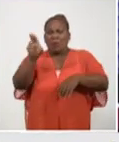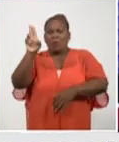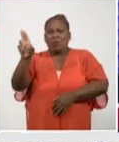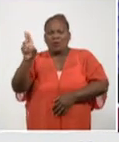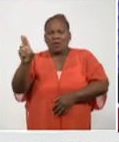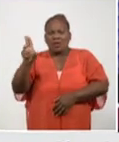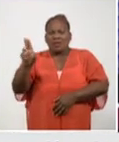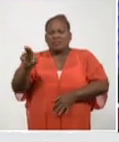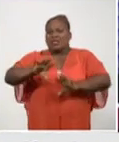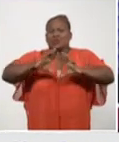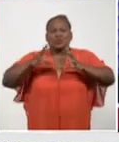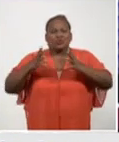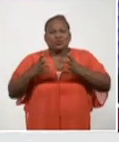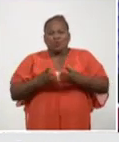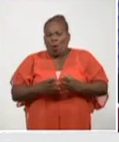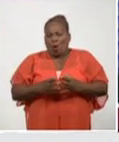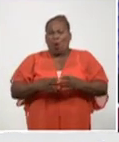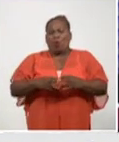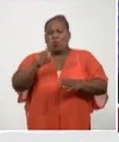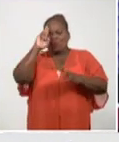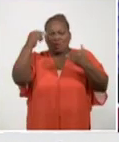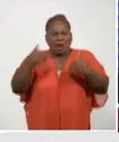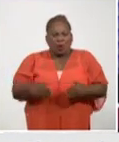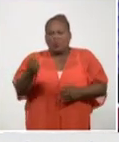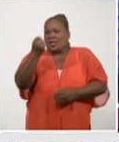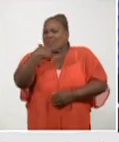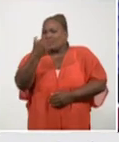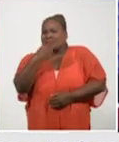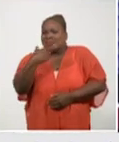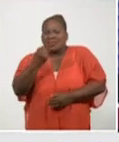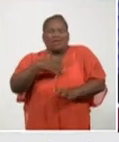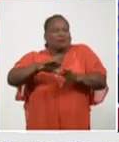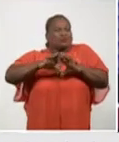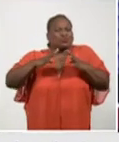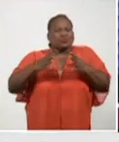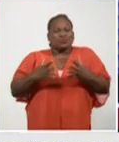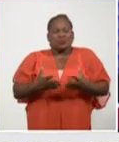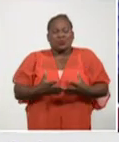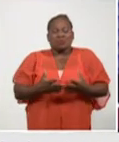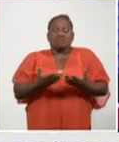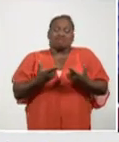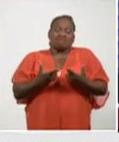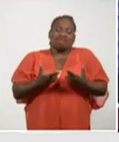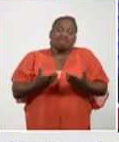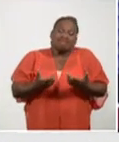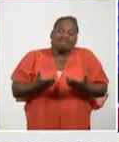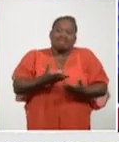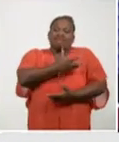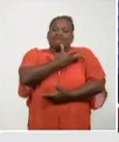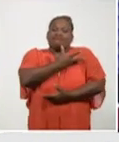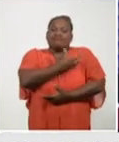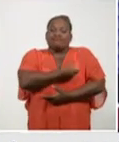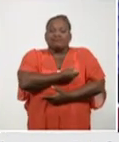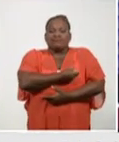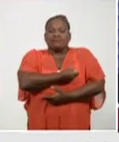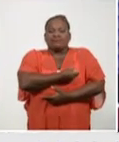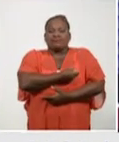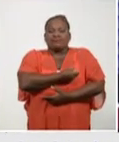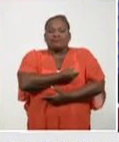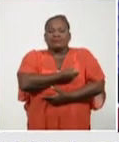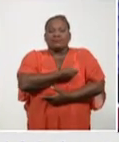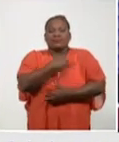de todos los protocolos de tratamiento, pero lamentablemente hace un grupo